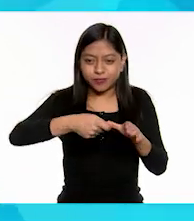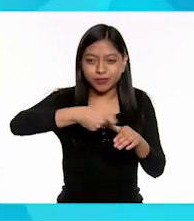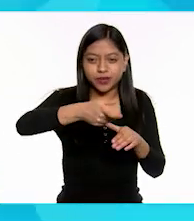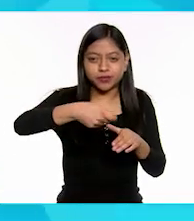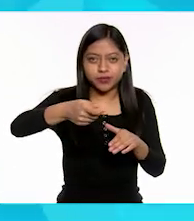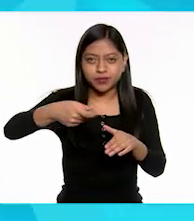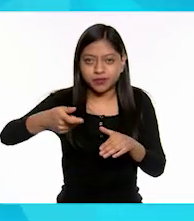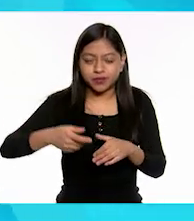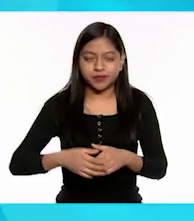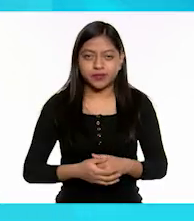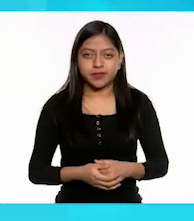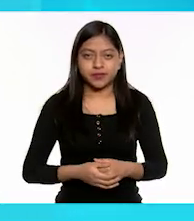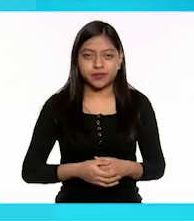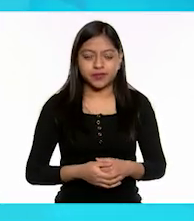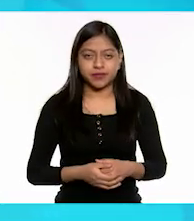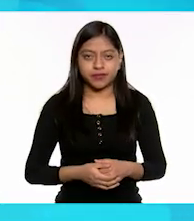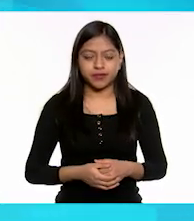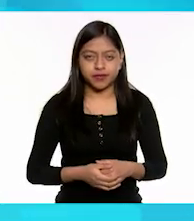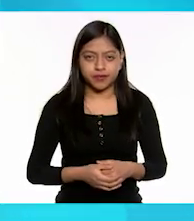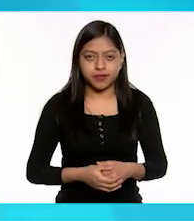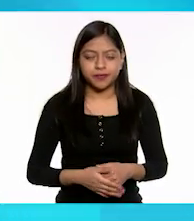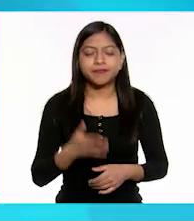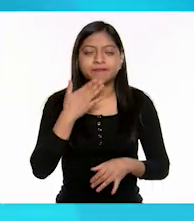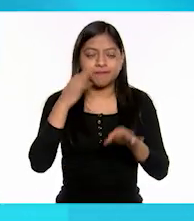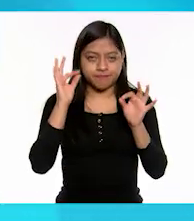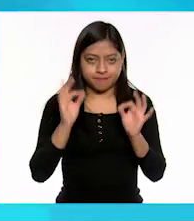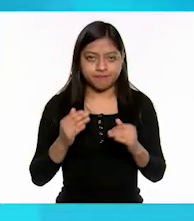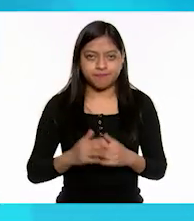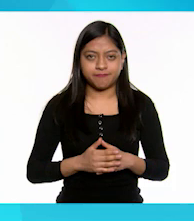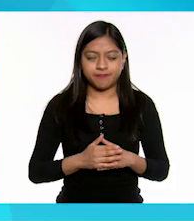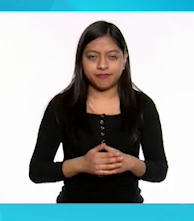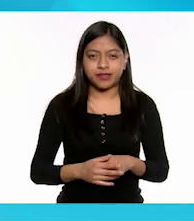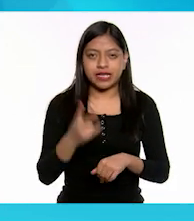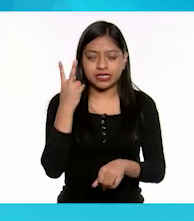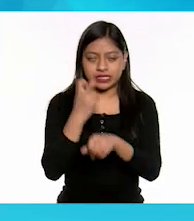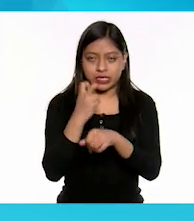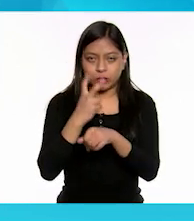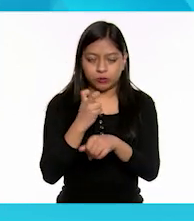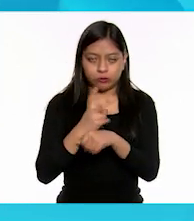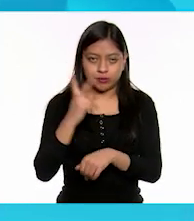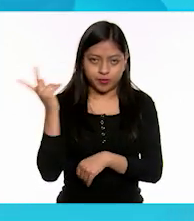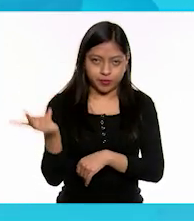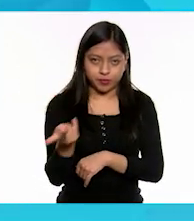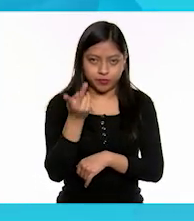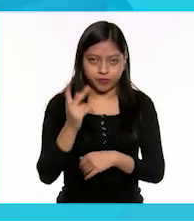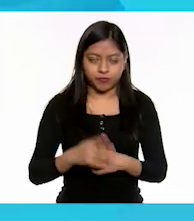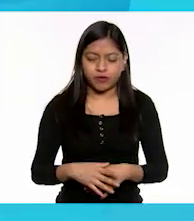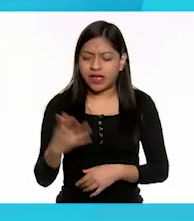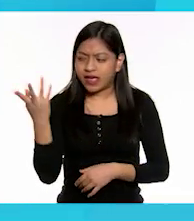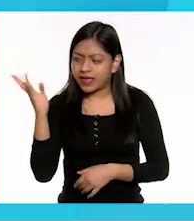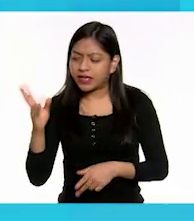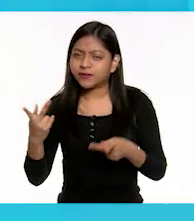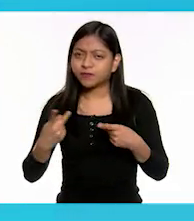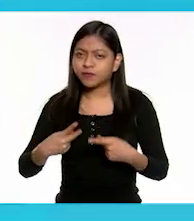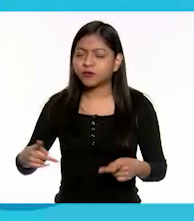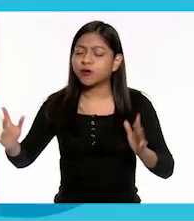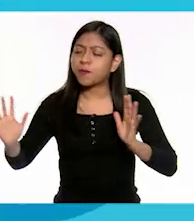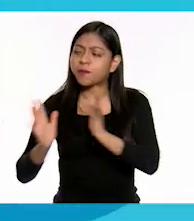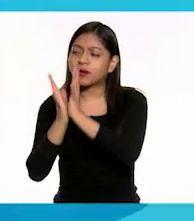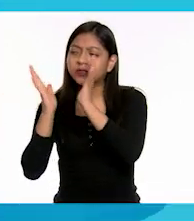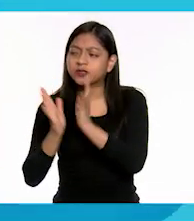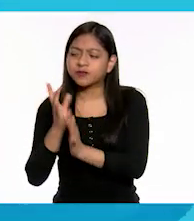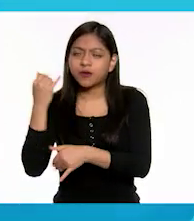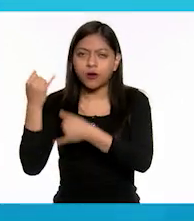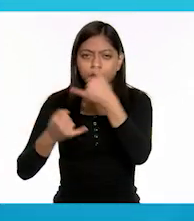más al hoyo vamos a leer la segunda cuántos jugadores se necesitaba